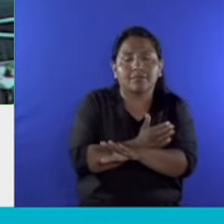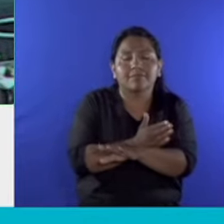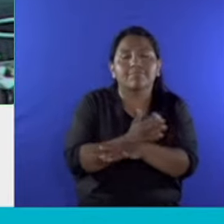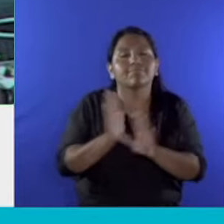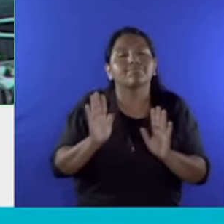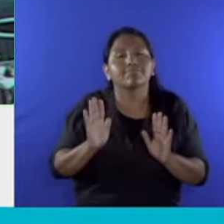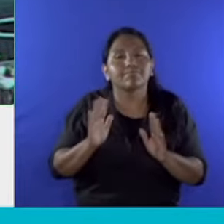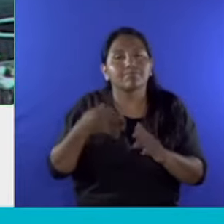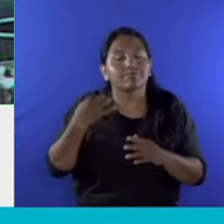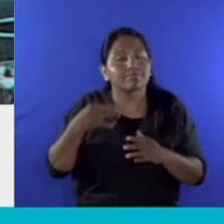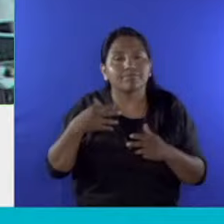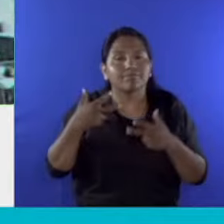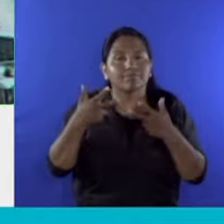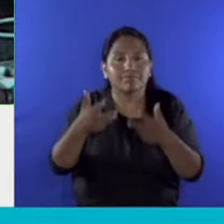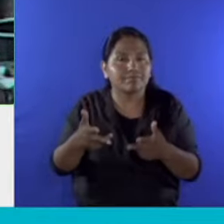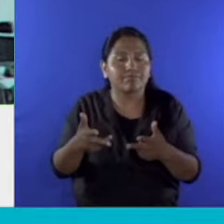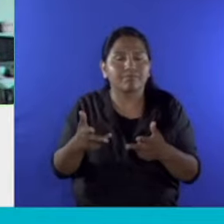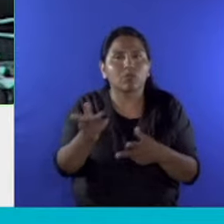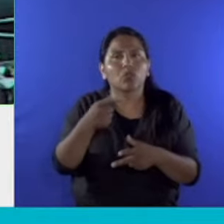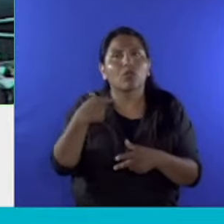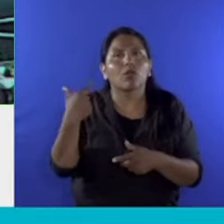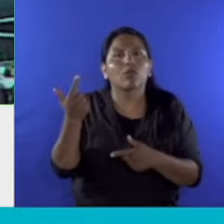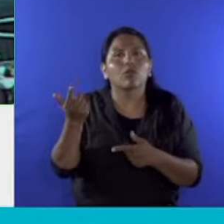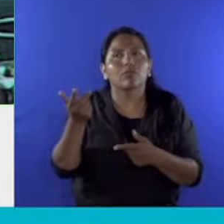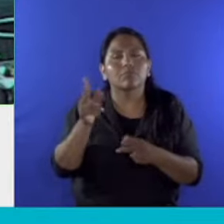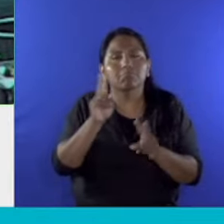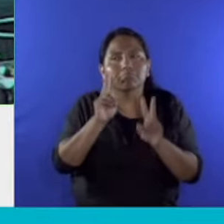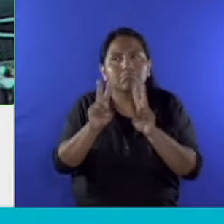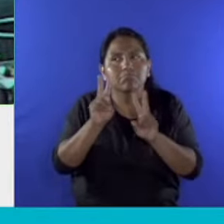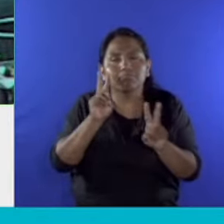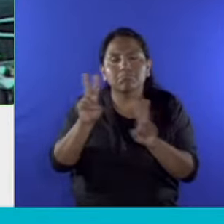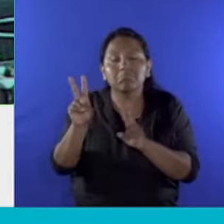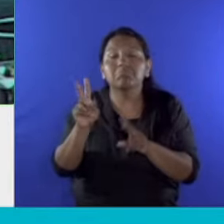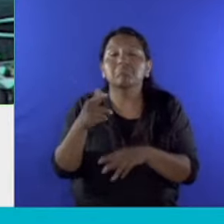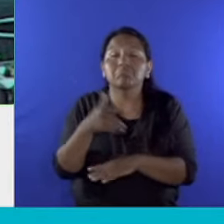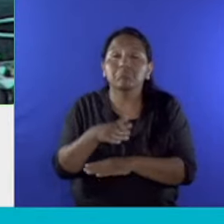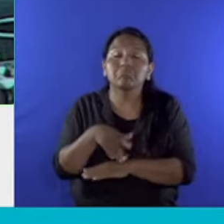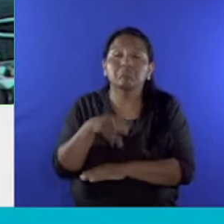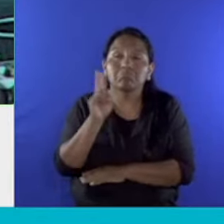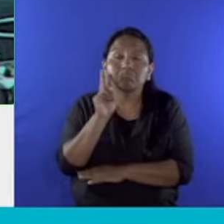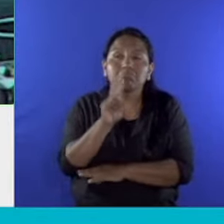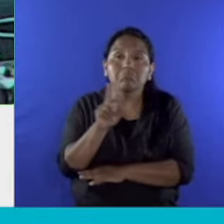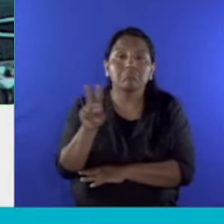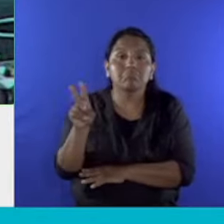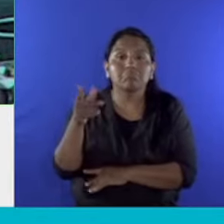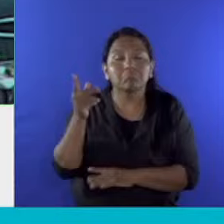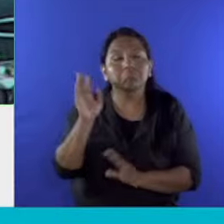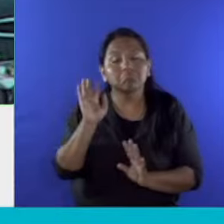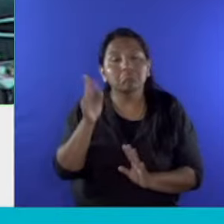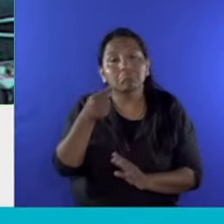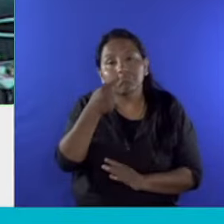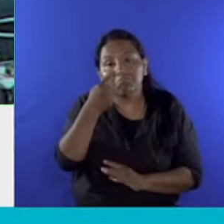decir que hemos escuchado con mucha curiosidad